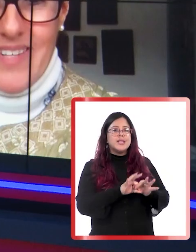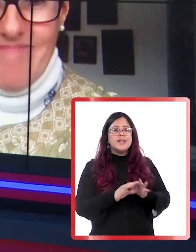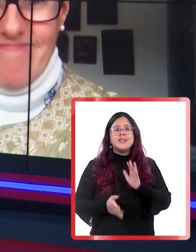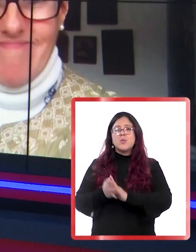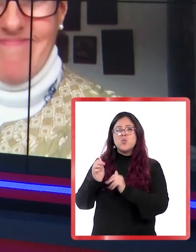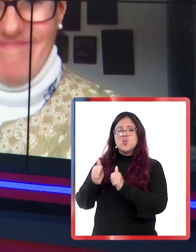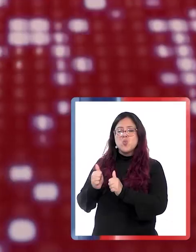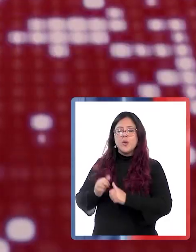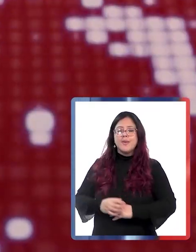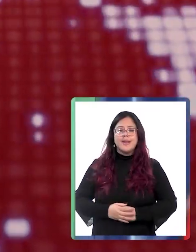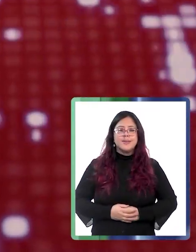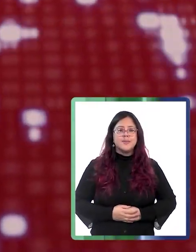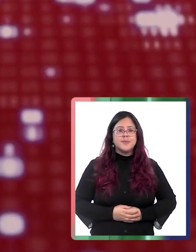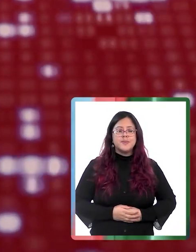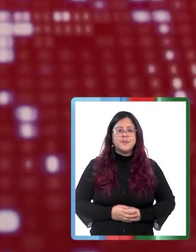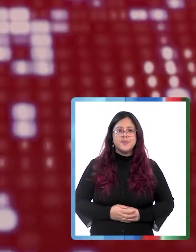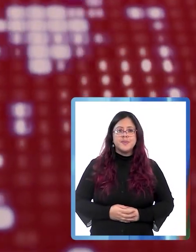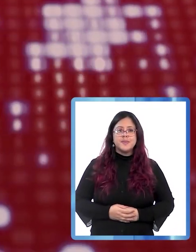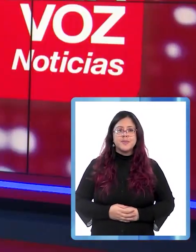muy bien.